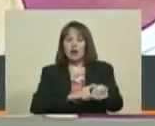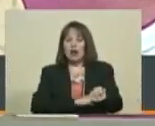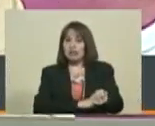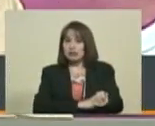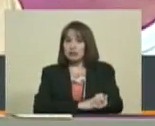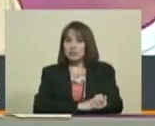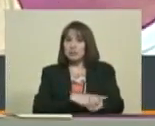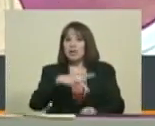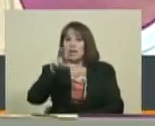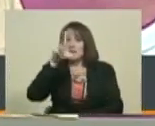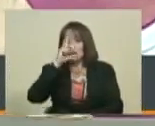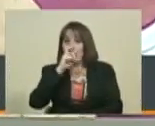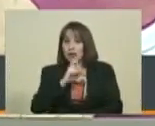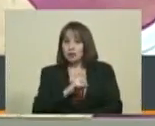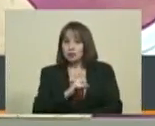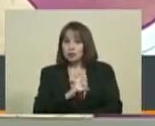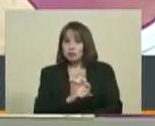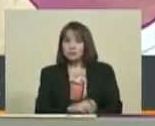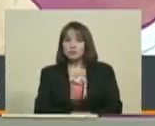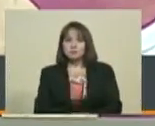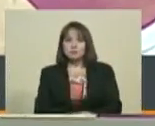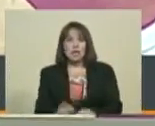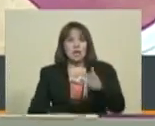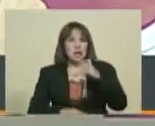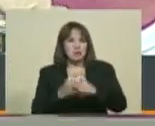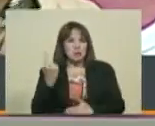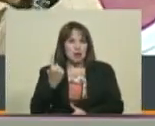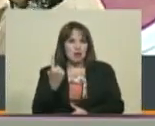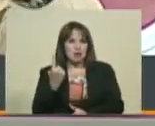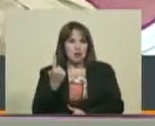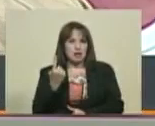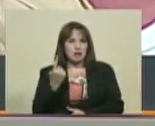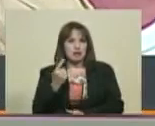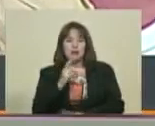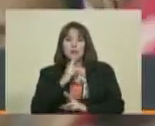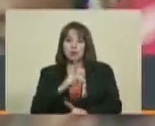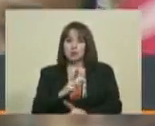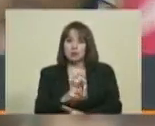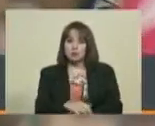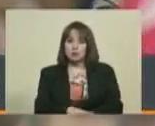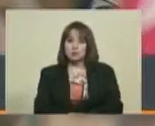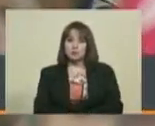3 años. A la primera de las crisis respondimos